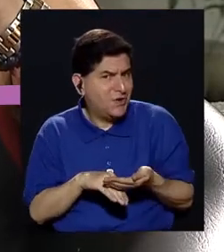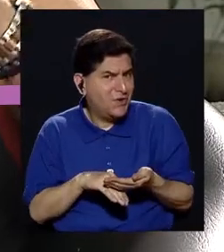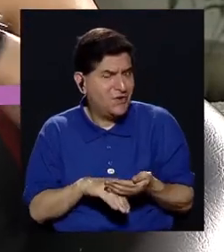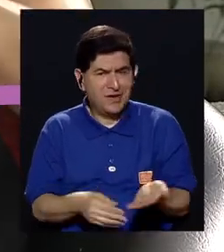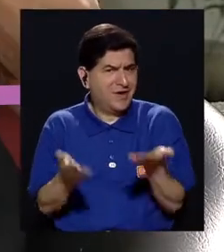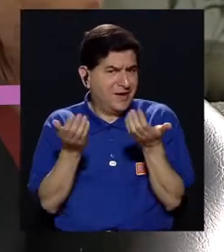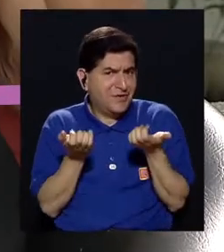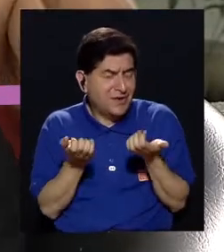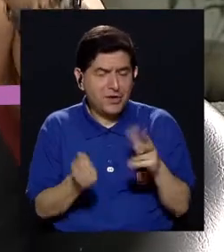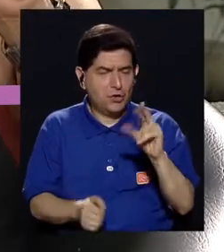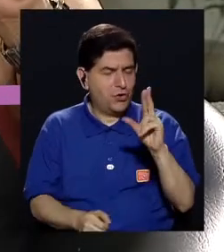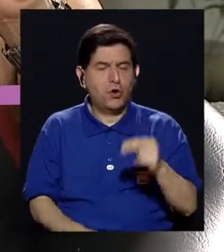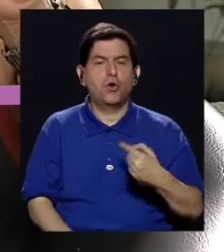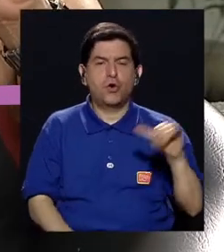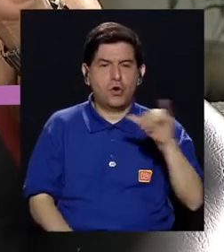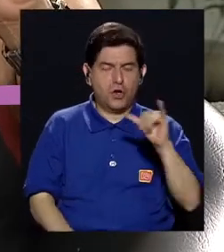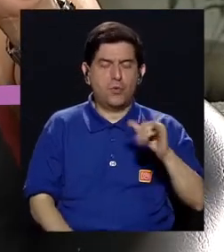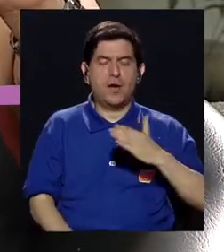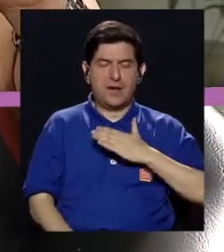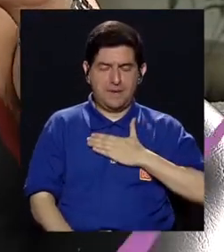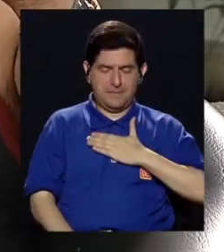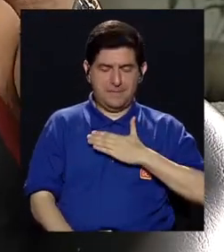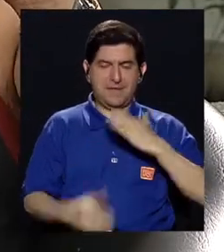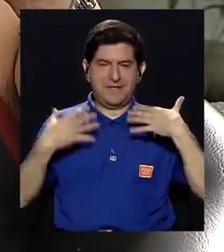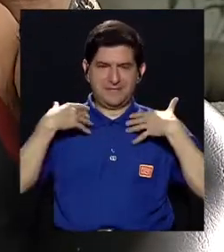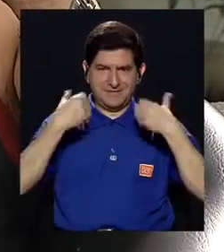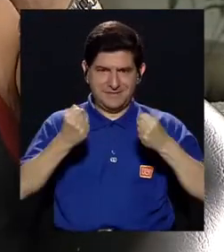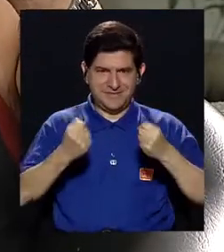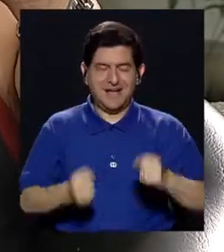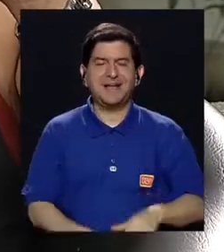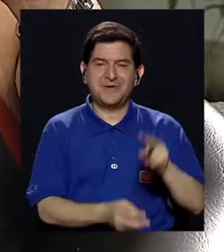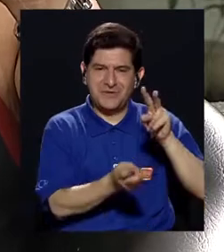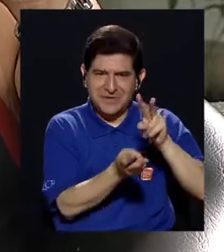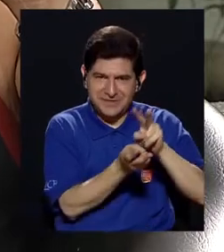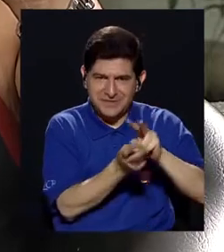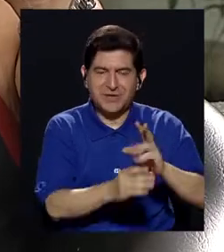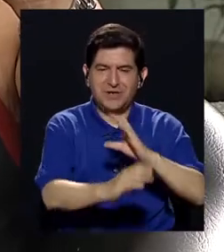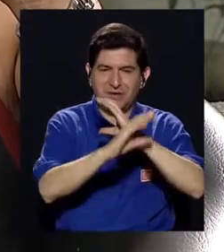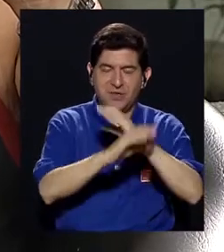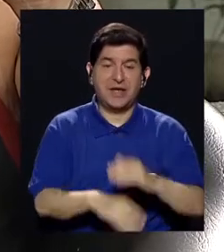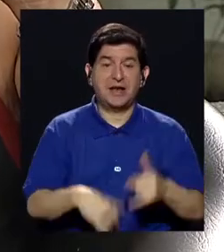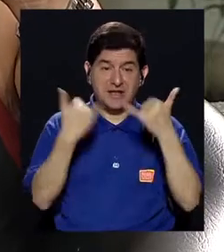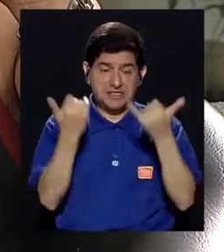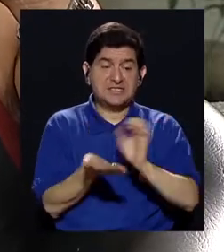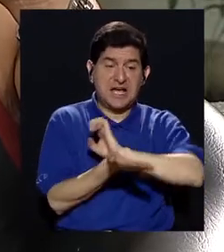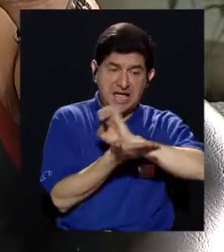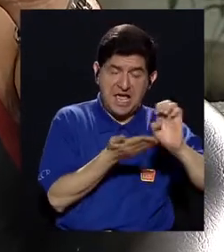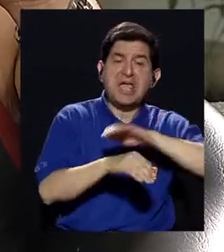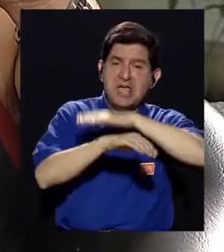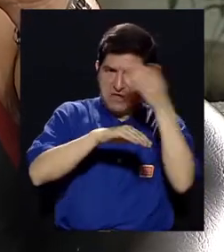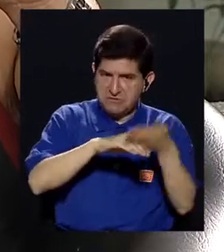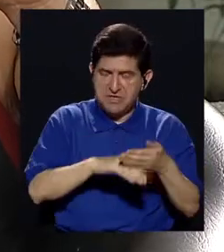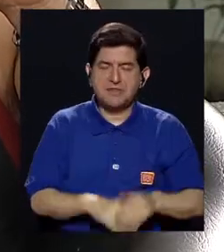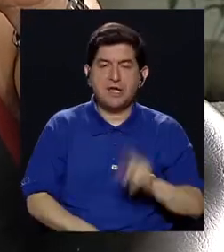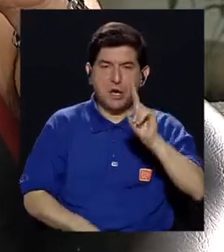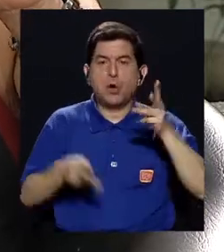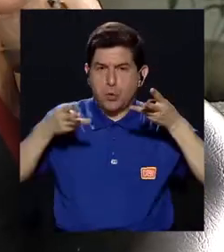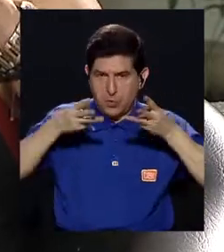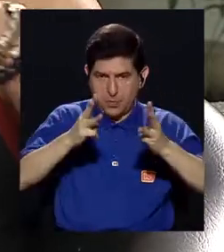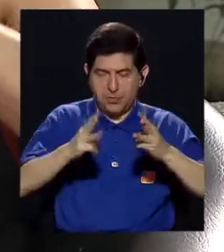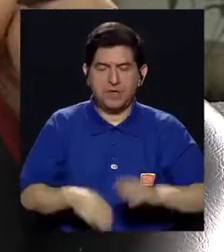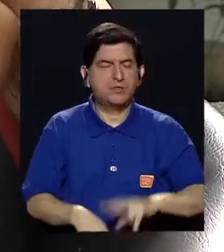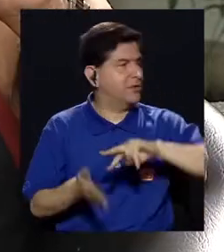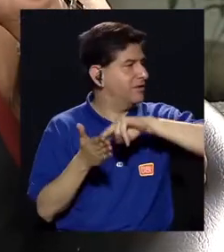deseado. Yo también tengo que cuidar mi salud sexual. El hecho que yo tenga resuelta mi prevención de embarazo con un método anticonceptivo